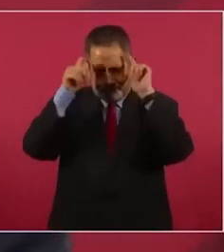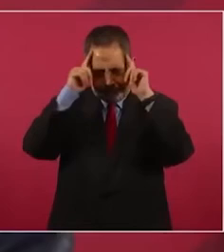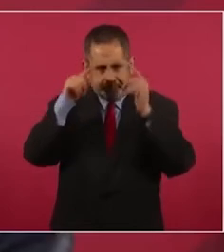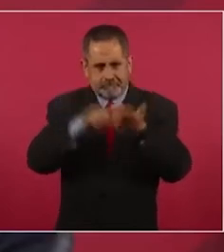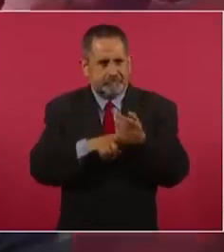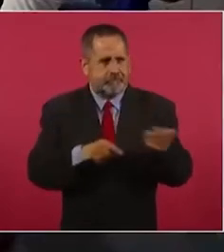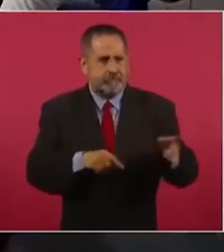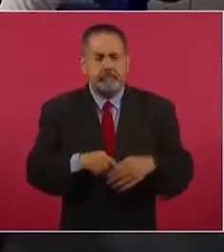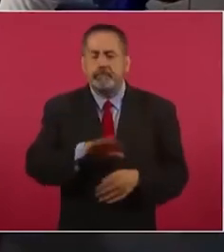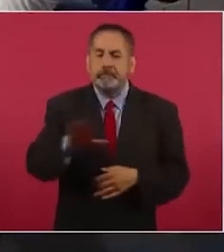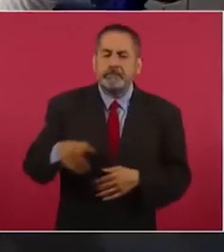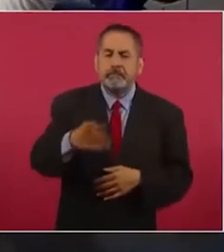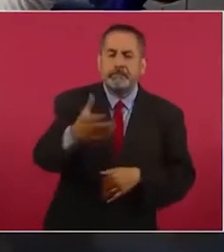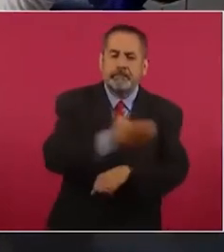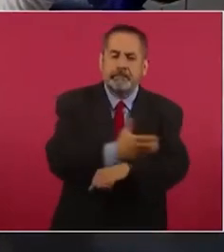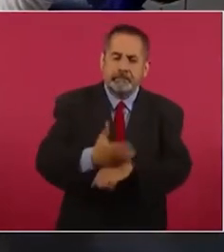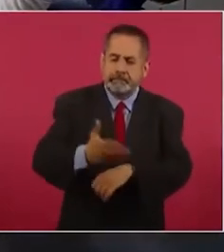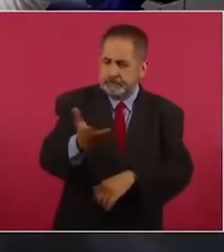A ver, la compañera.